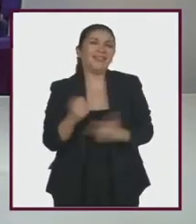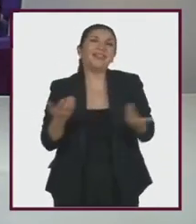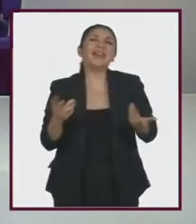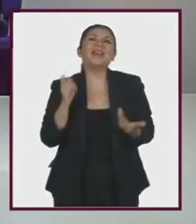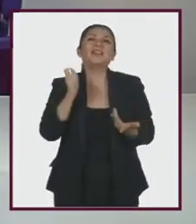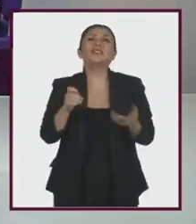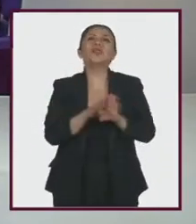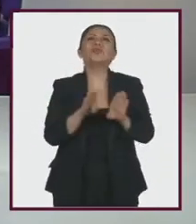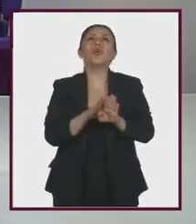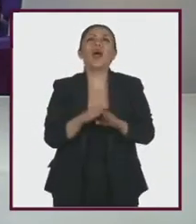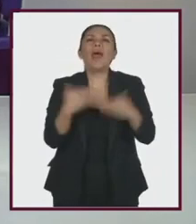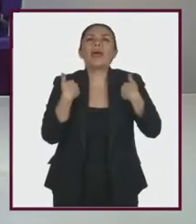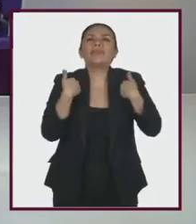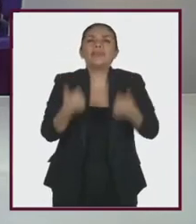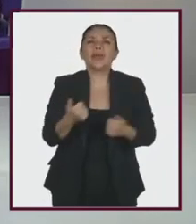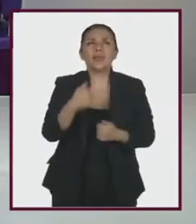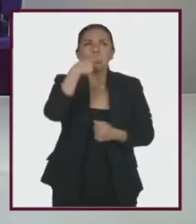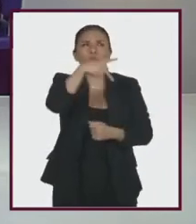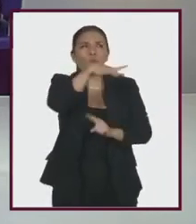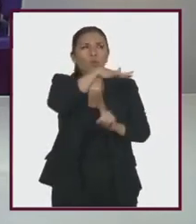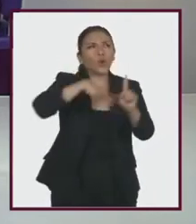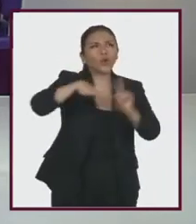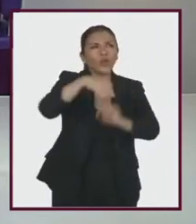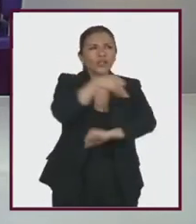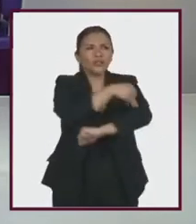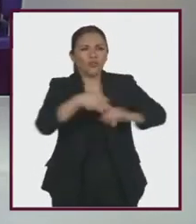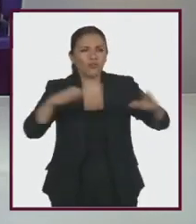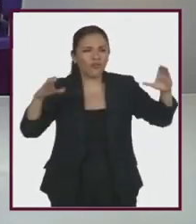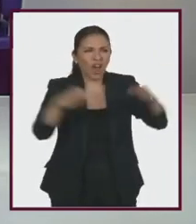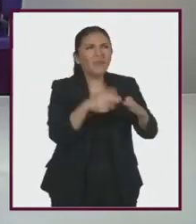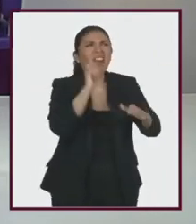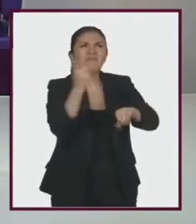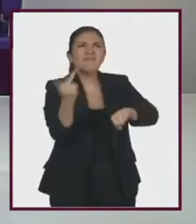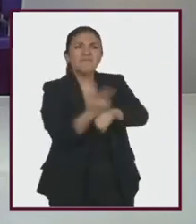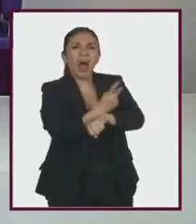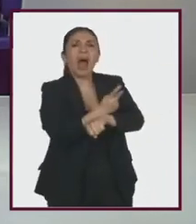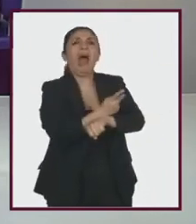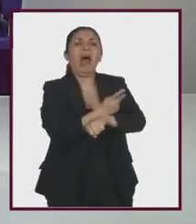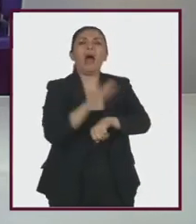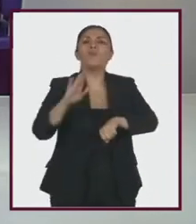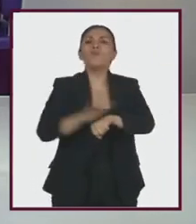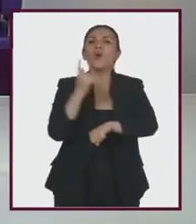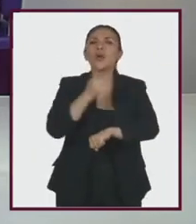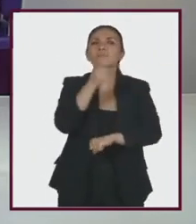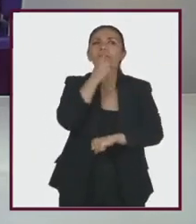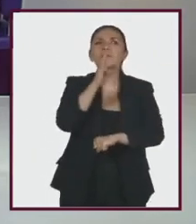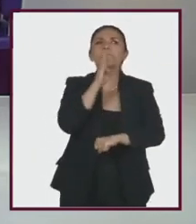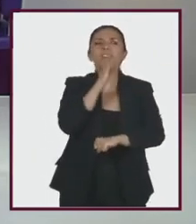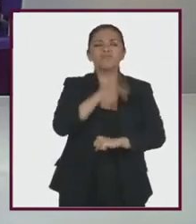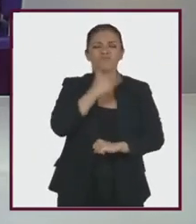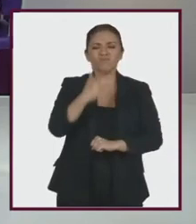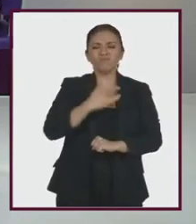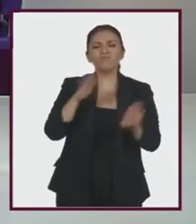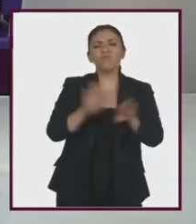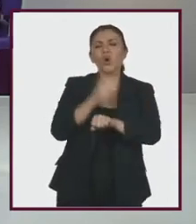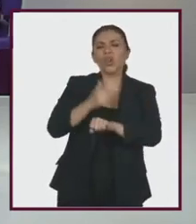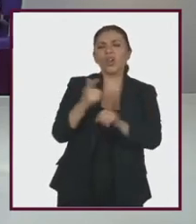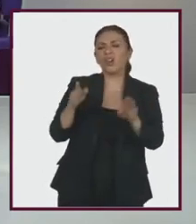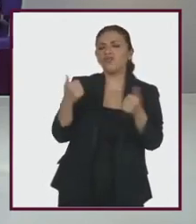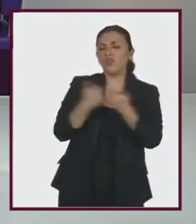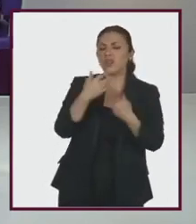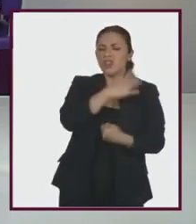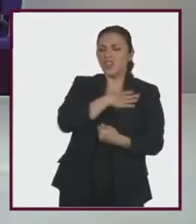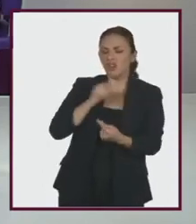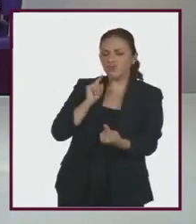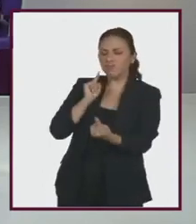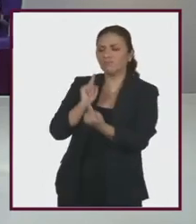está ocurriendo en ese contexto familiar para que los padres tengan esta actitud frente al chico o a la chica, y entonces es